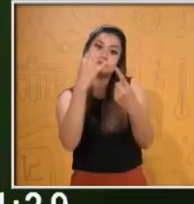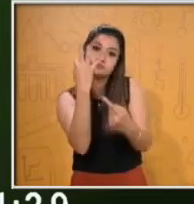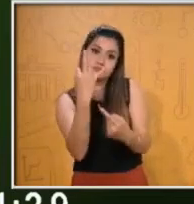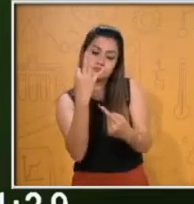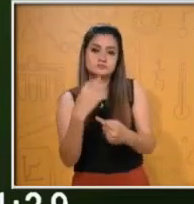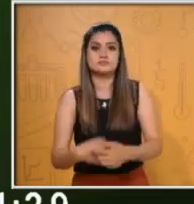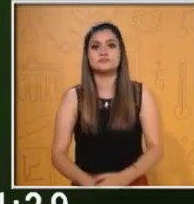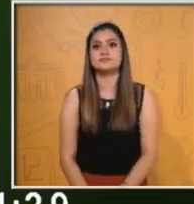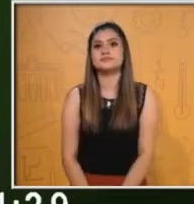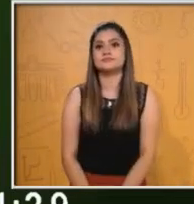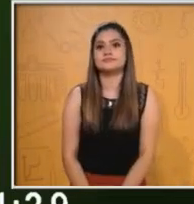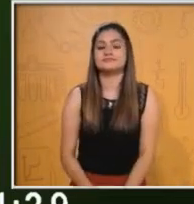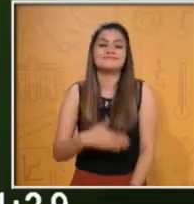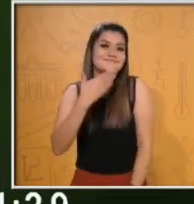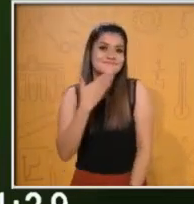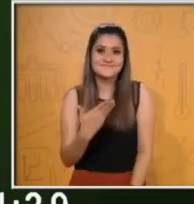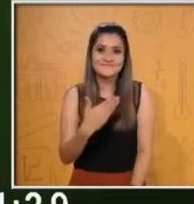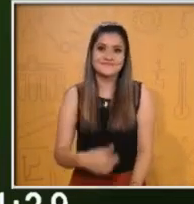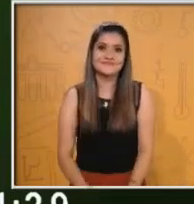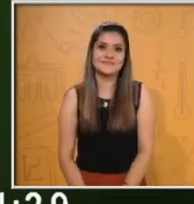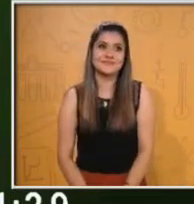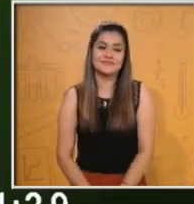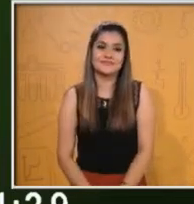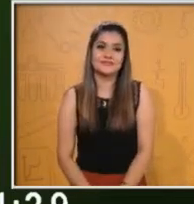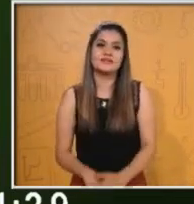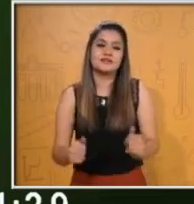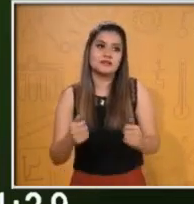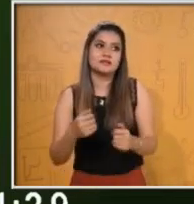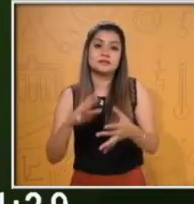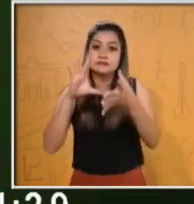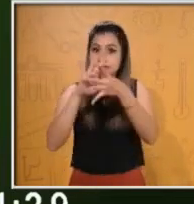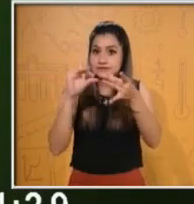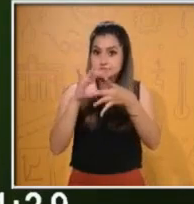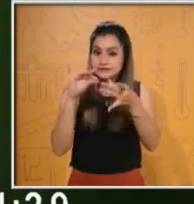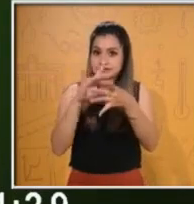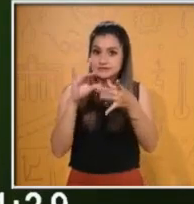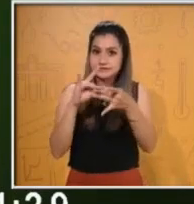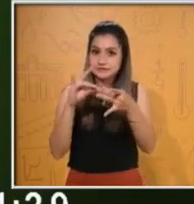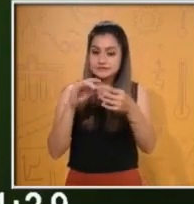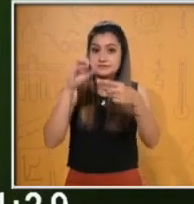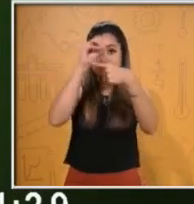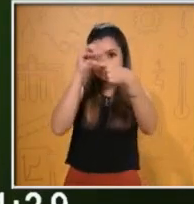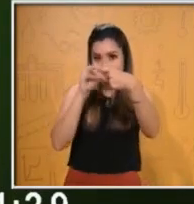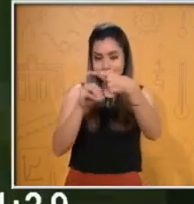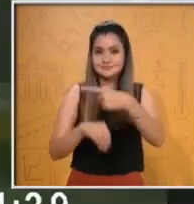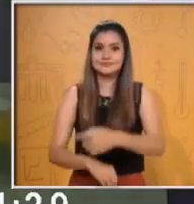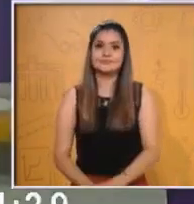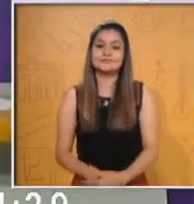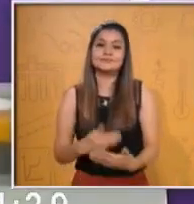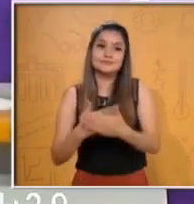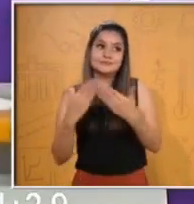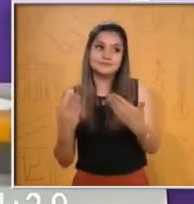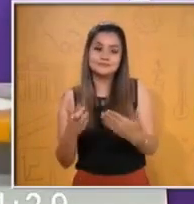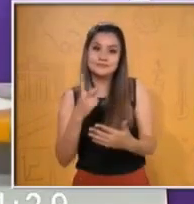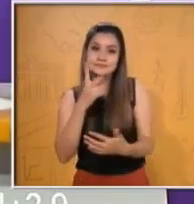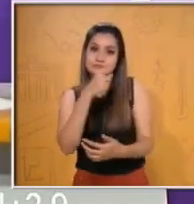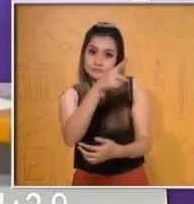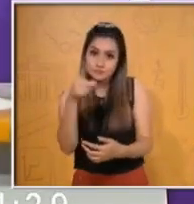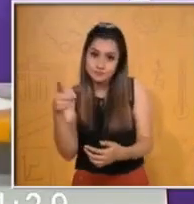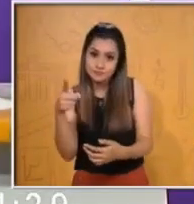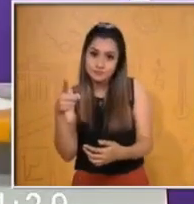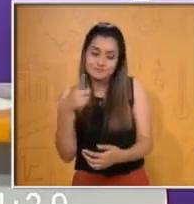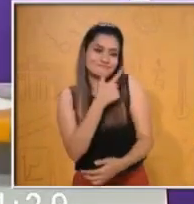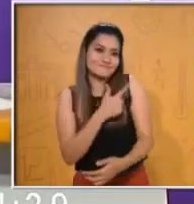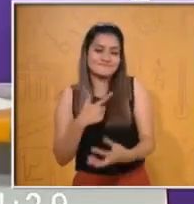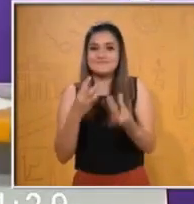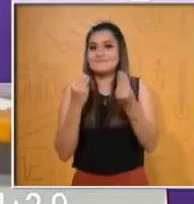denominador. Muy bien, bueno, pues esta es la explicación a estas fracciones. Y bueno, pues esperamos hayan sido de tu